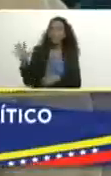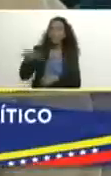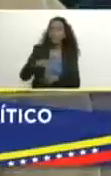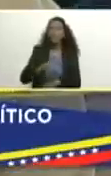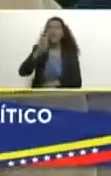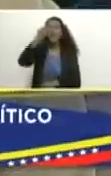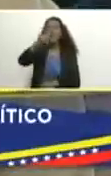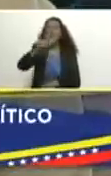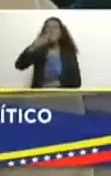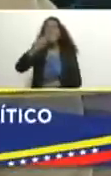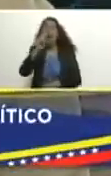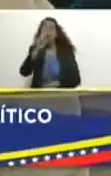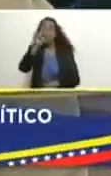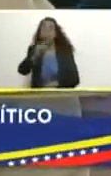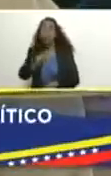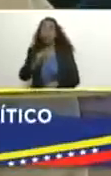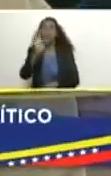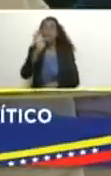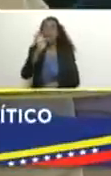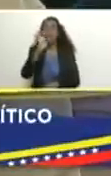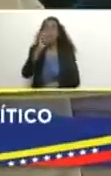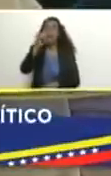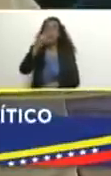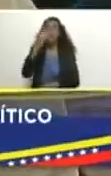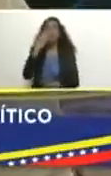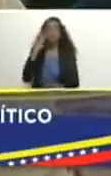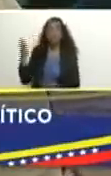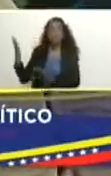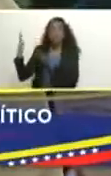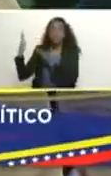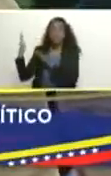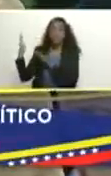Naúm Fernández Molina.